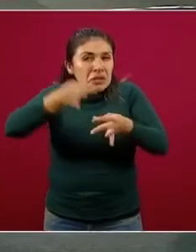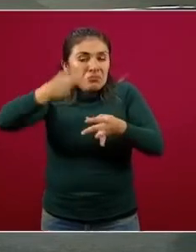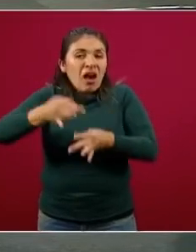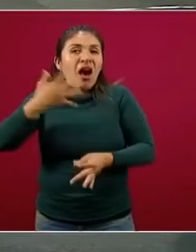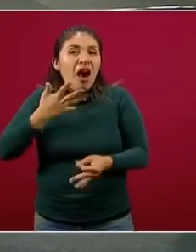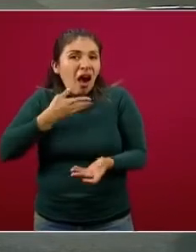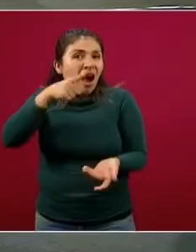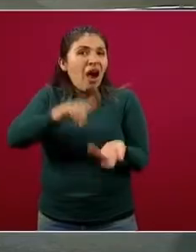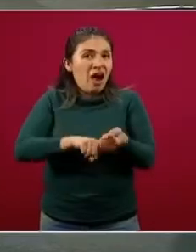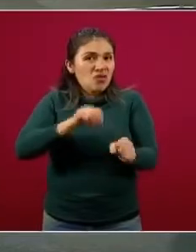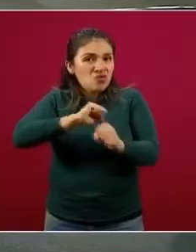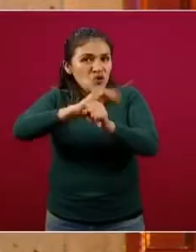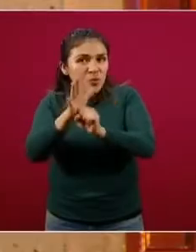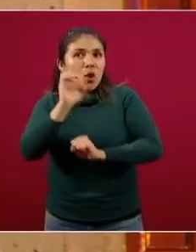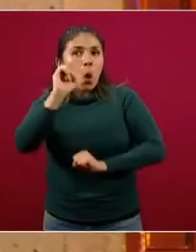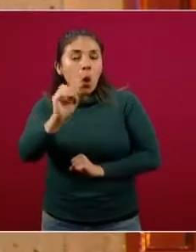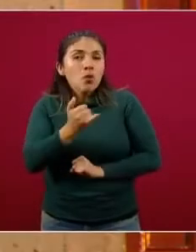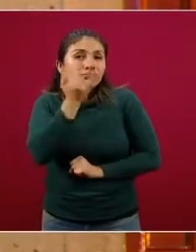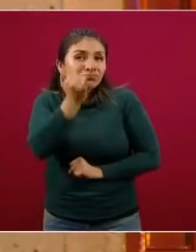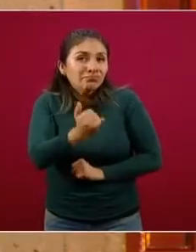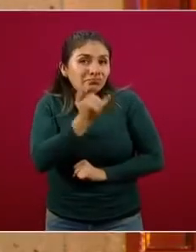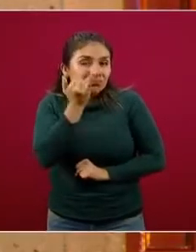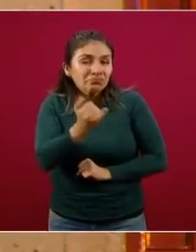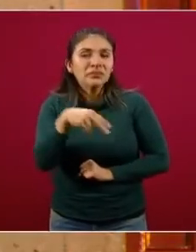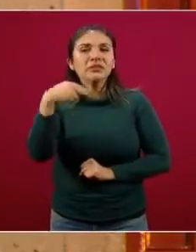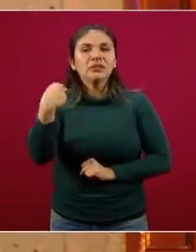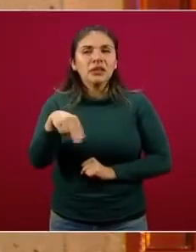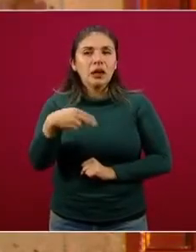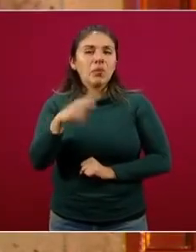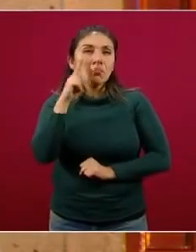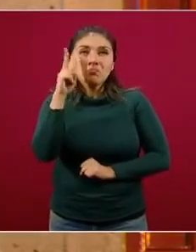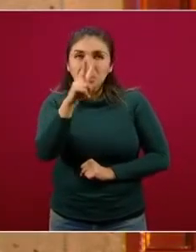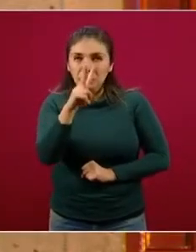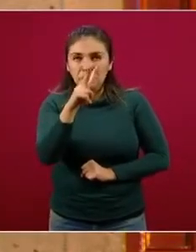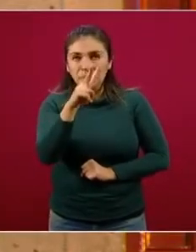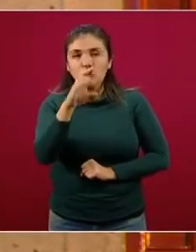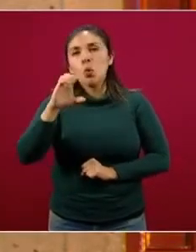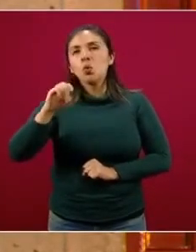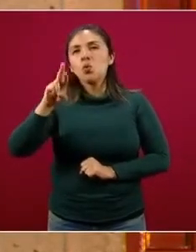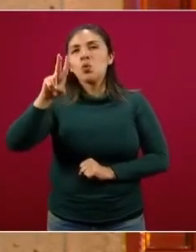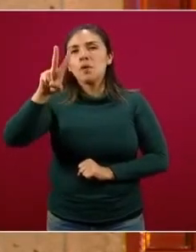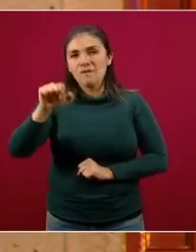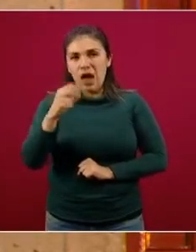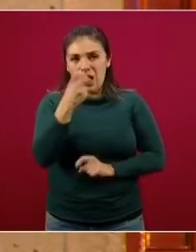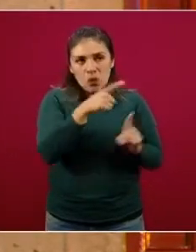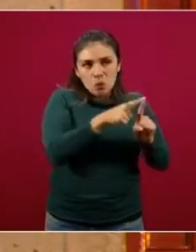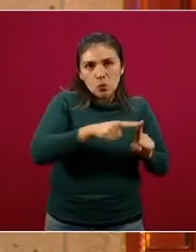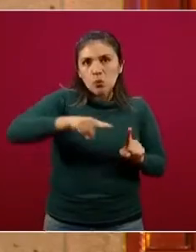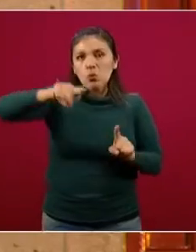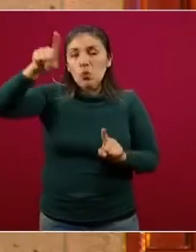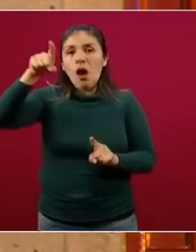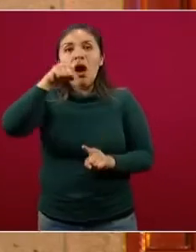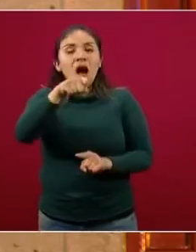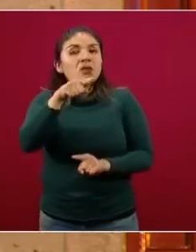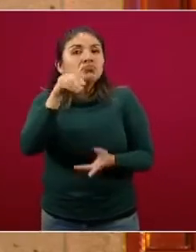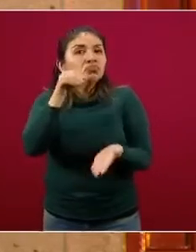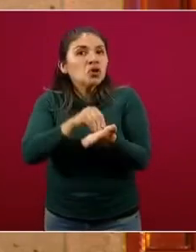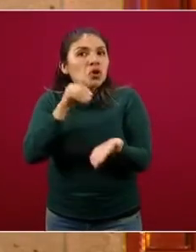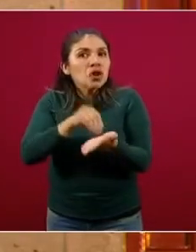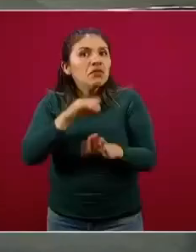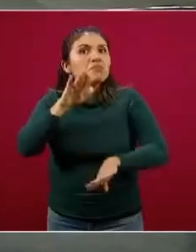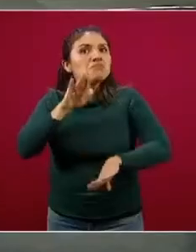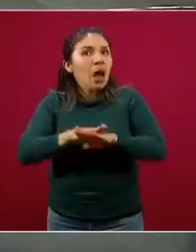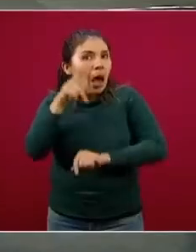y sospechosos. Seguimos llamando la atención a que esta curva pues mantiene aún todavía